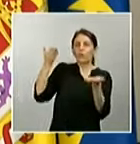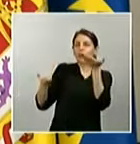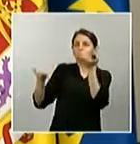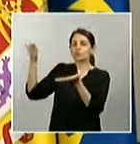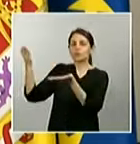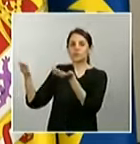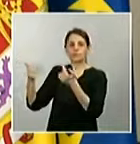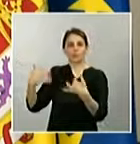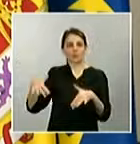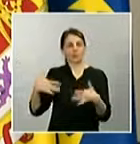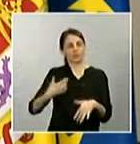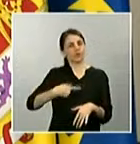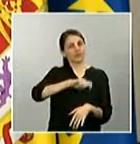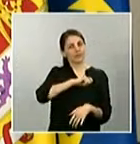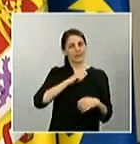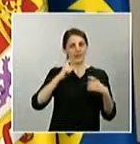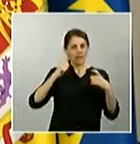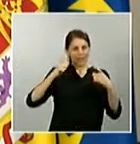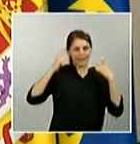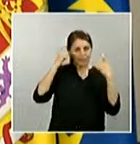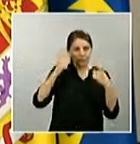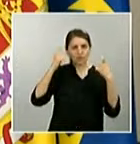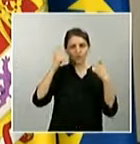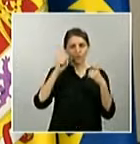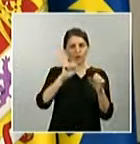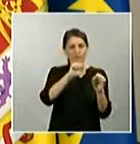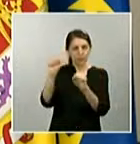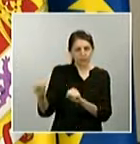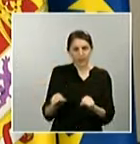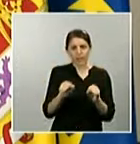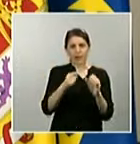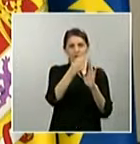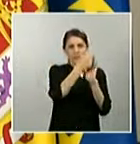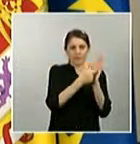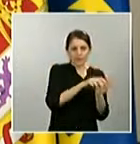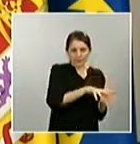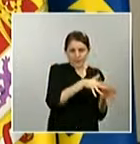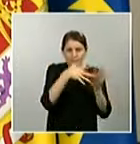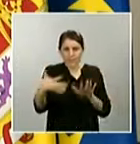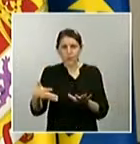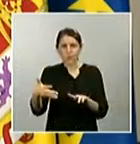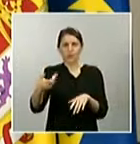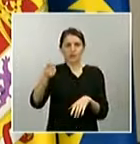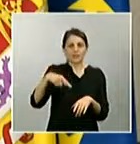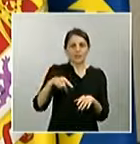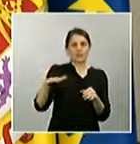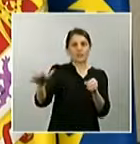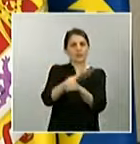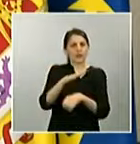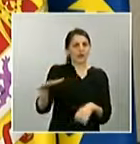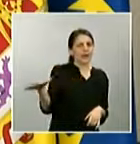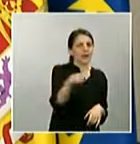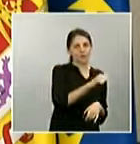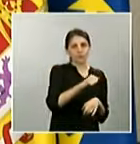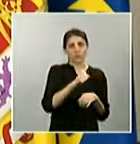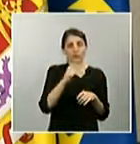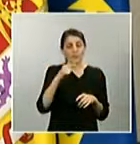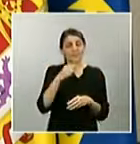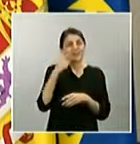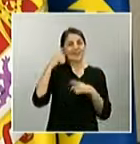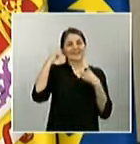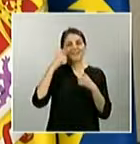y en focalización de las medidas identificando de una forma muy precisa y de una forma muy temprana todos aquellos